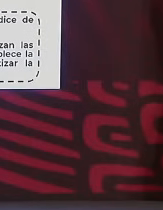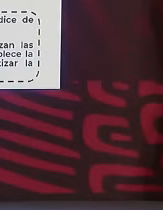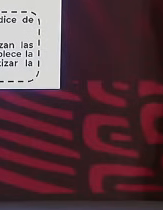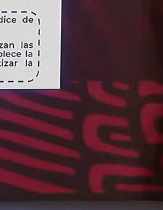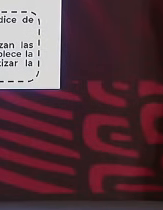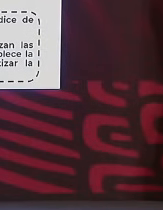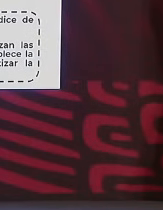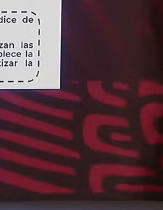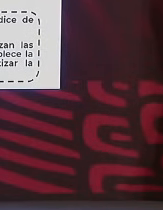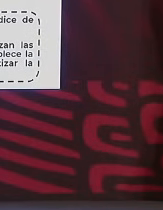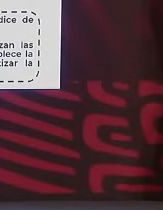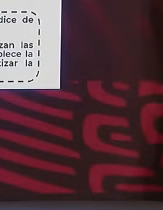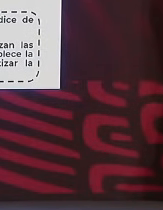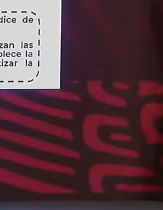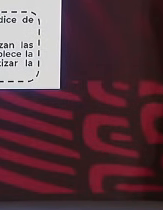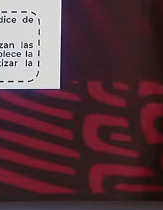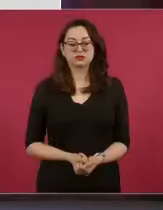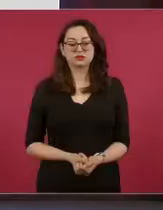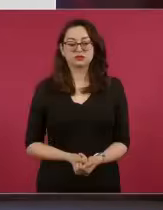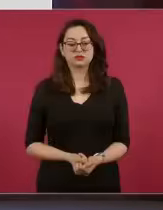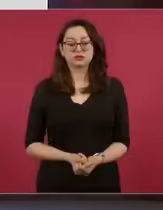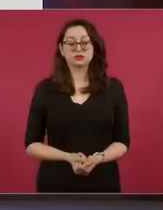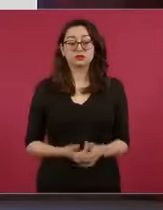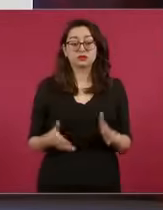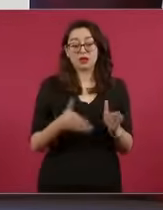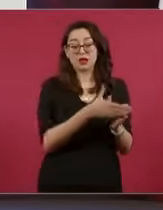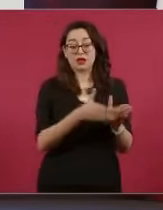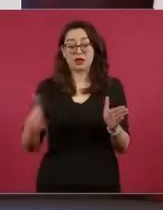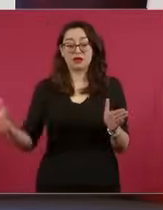El mátalos en caliente.